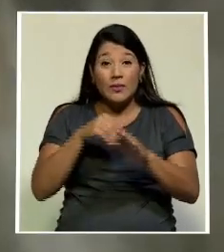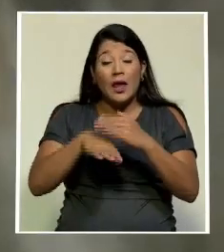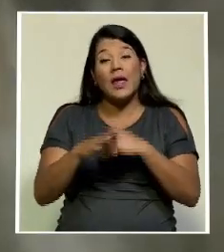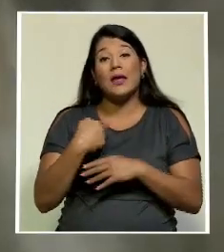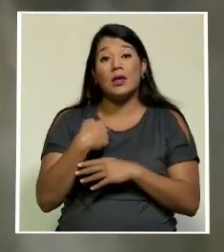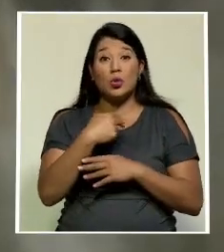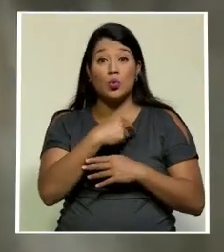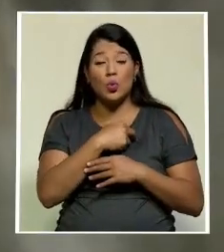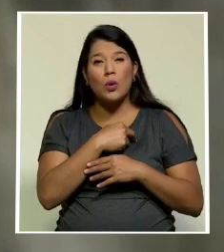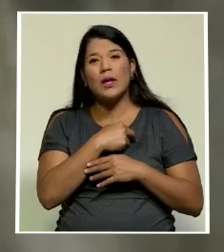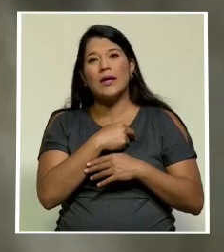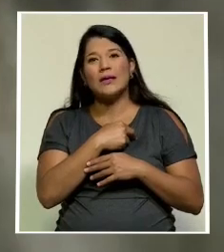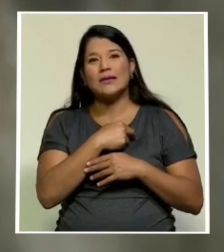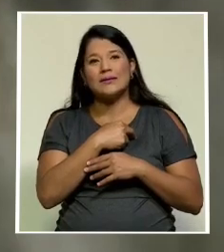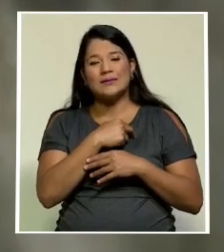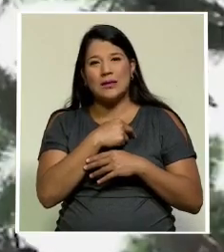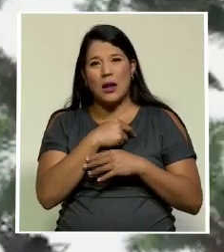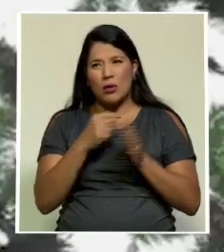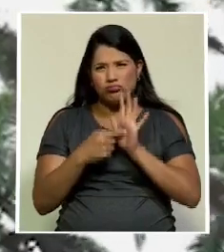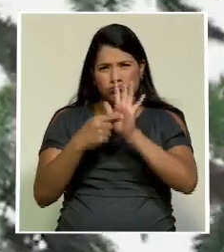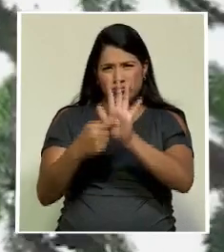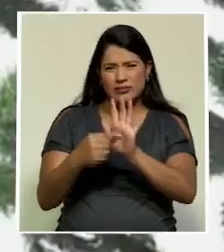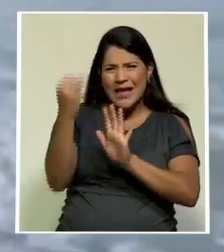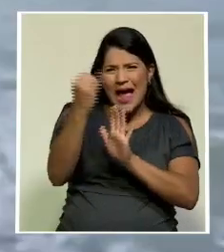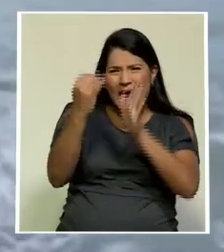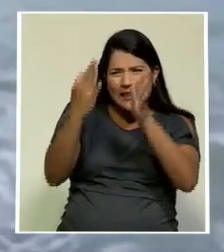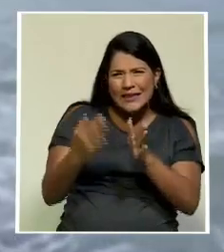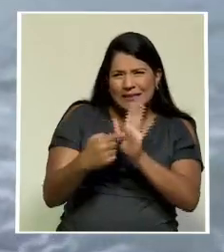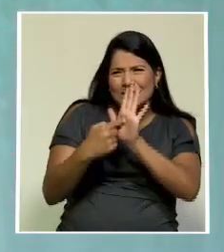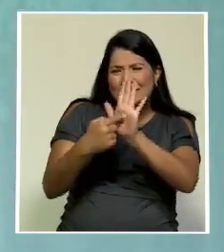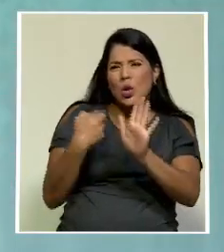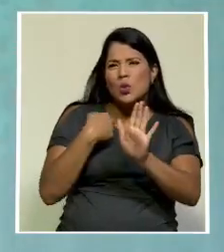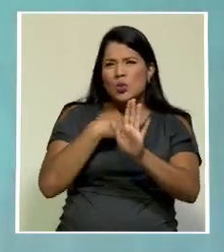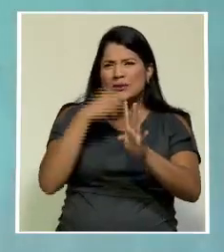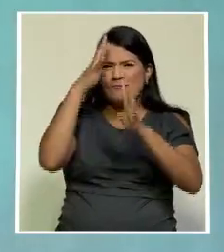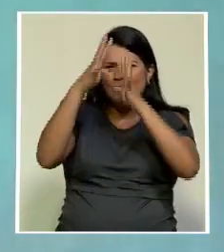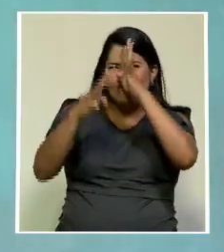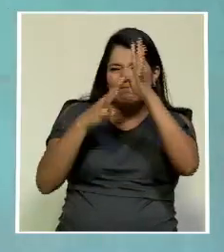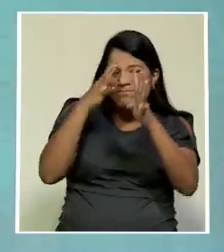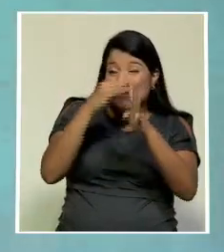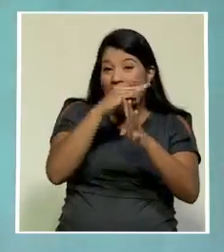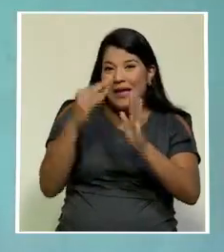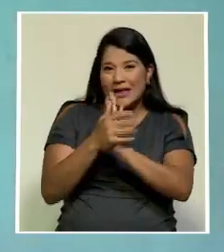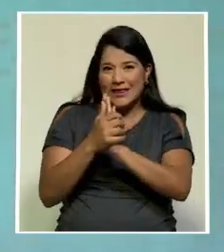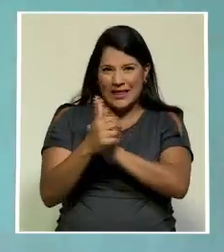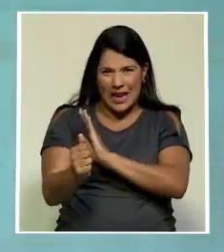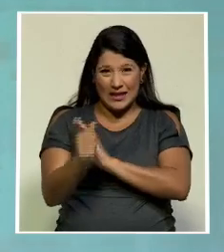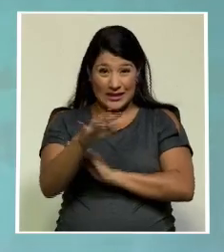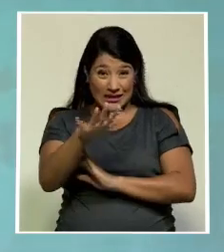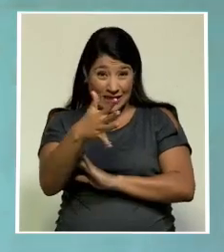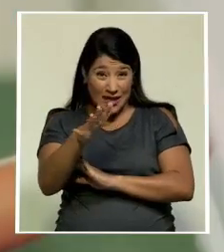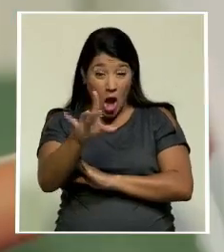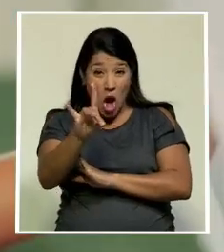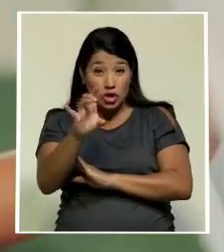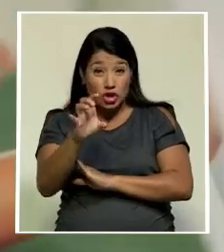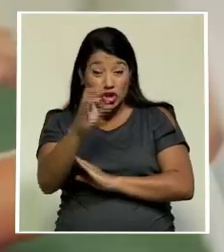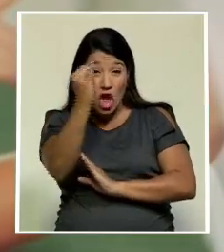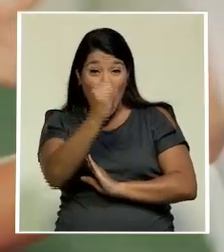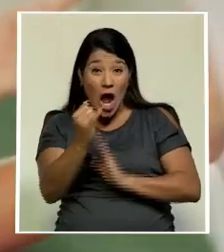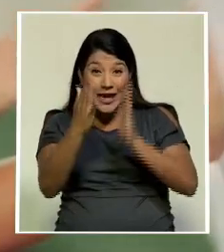de nuestros artistas, de nuestra creatividad y nuestro talento. Cerca de 800 artistas promoverán sus espectáculos para